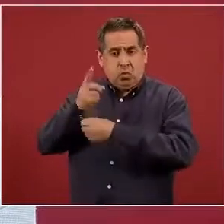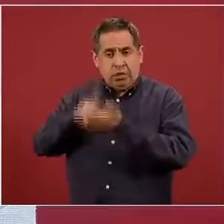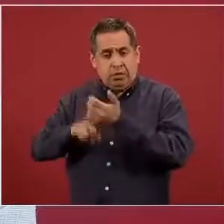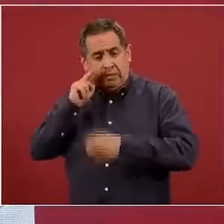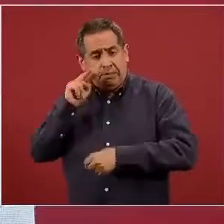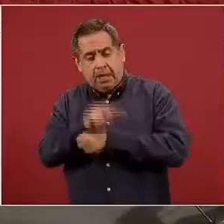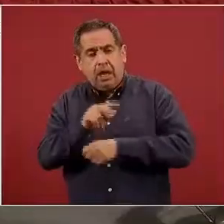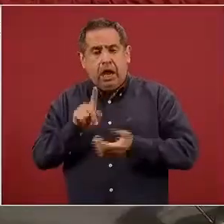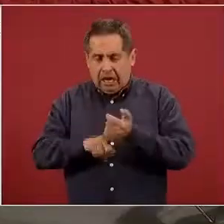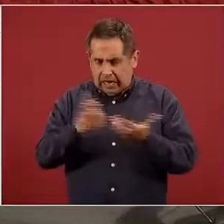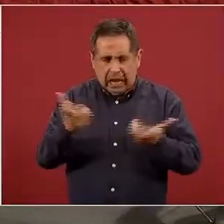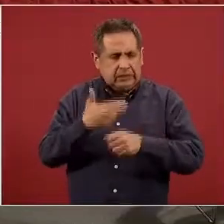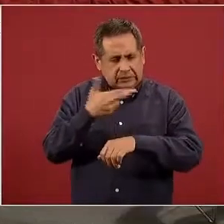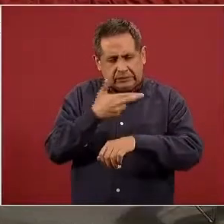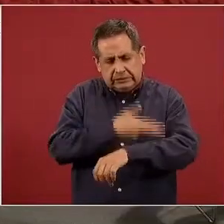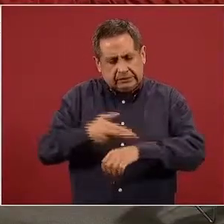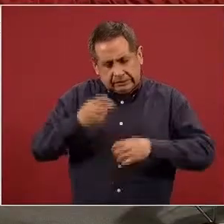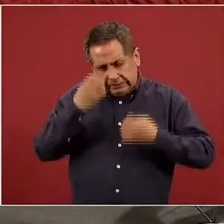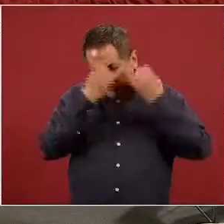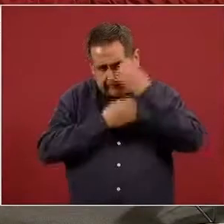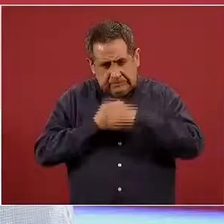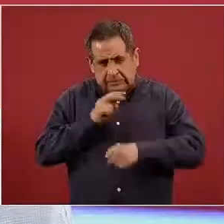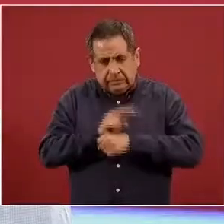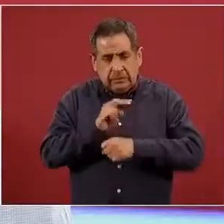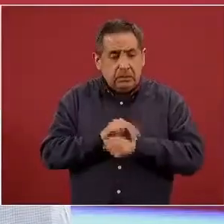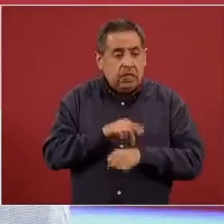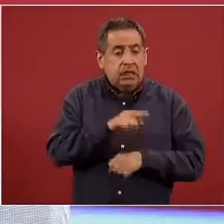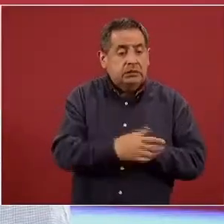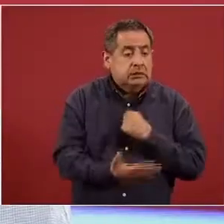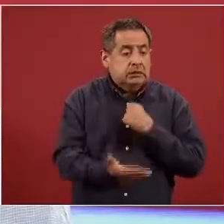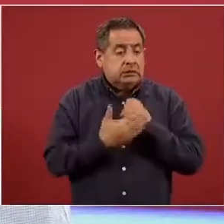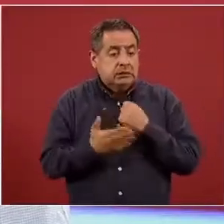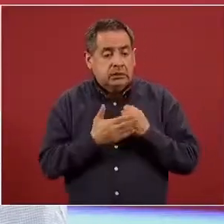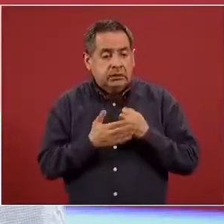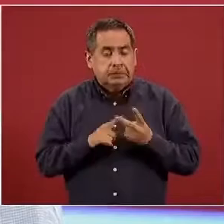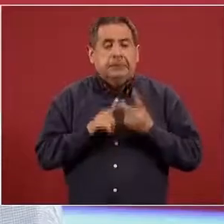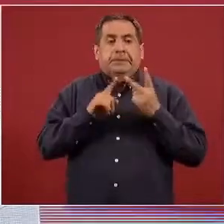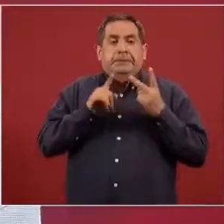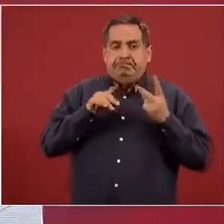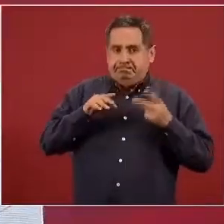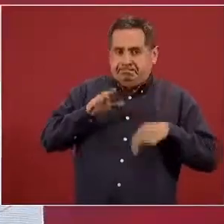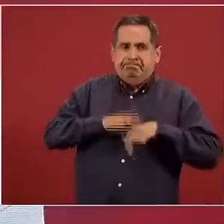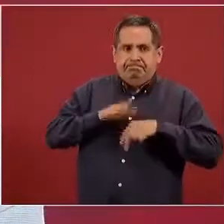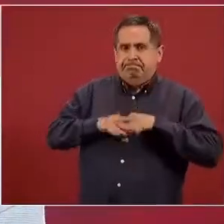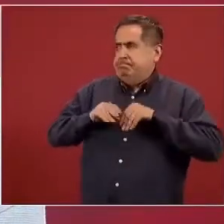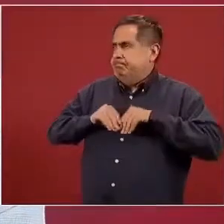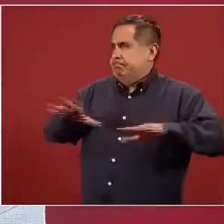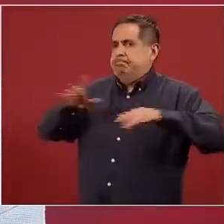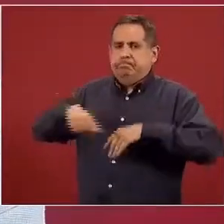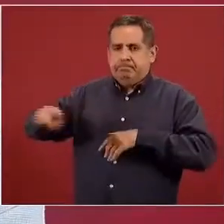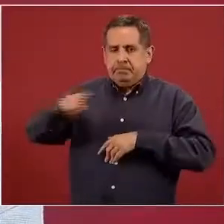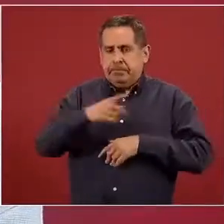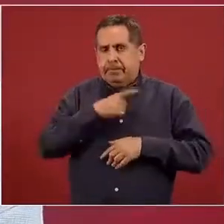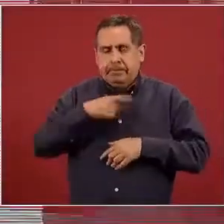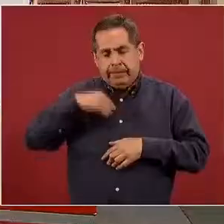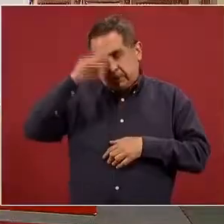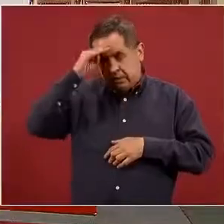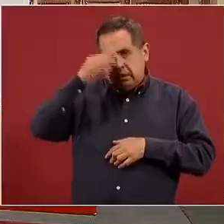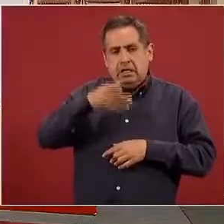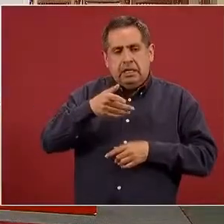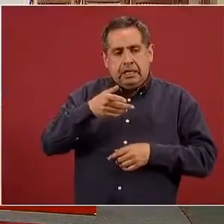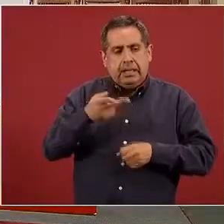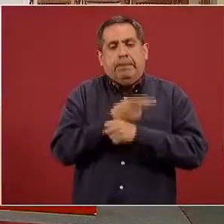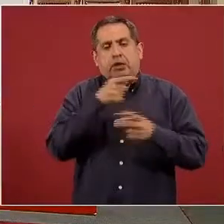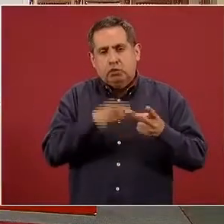Datos realiza. Es decir, es una señal que es muy importante que se haga pública, debemos tener conciencia de que esto ha